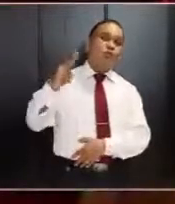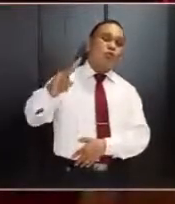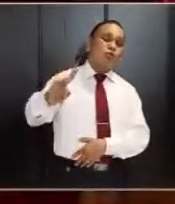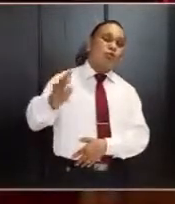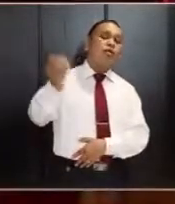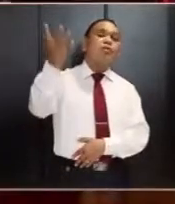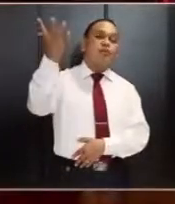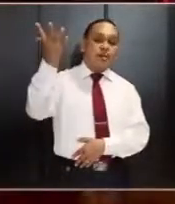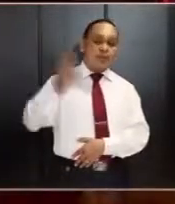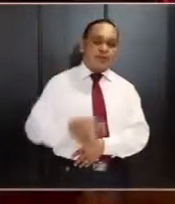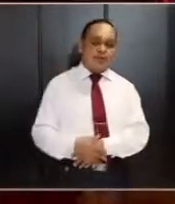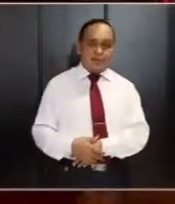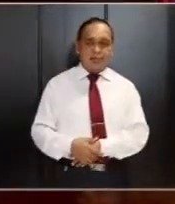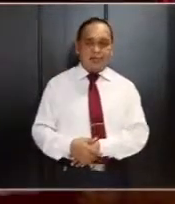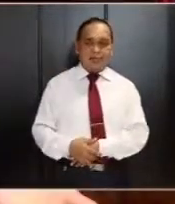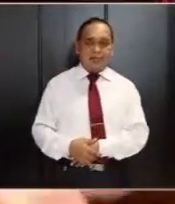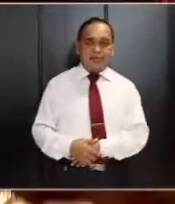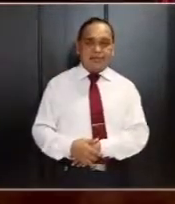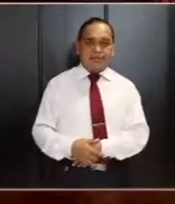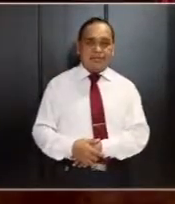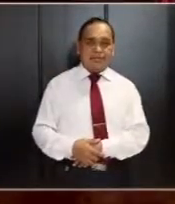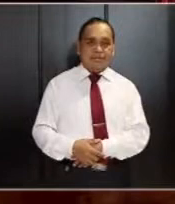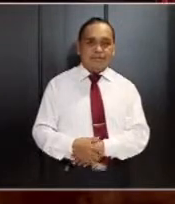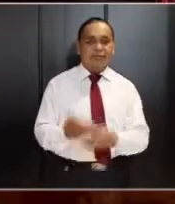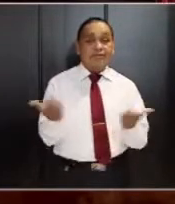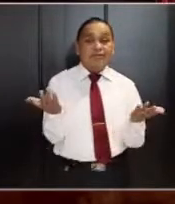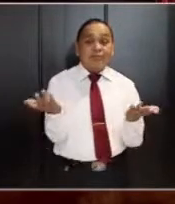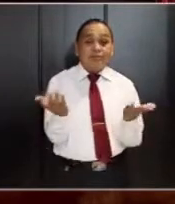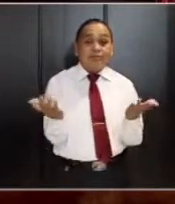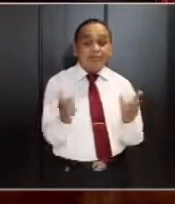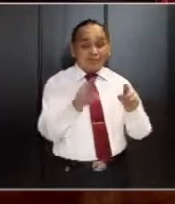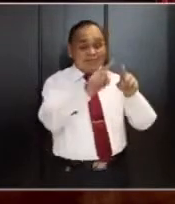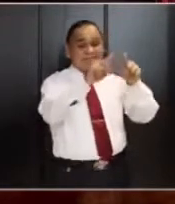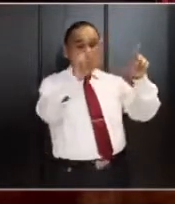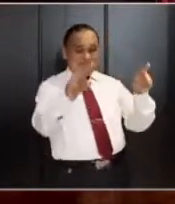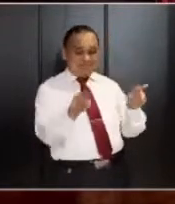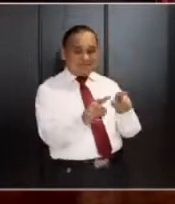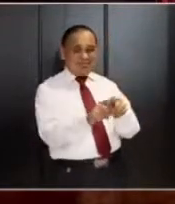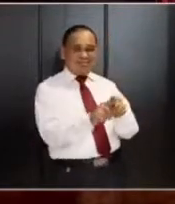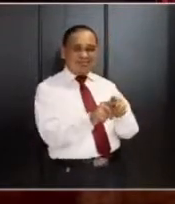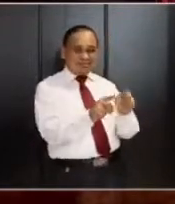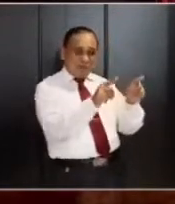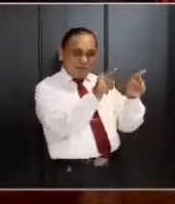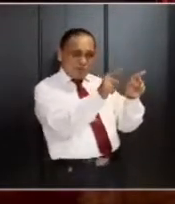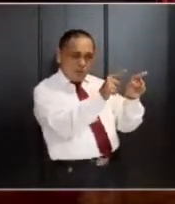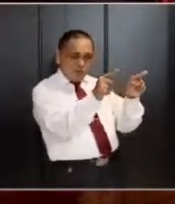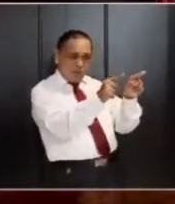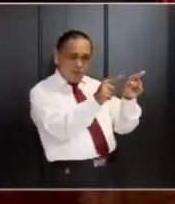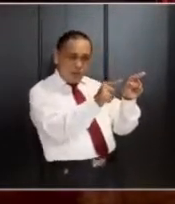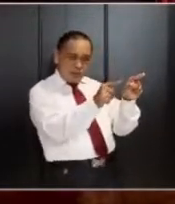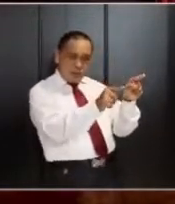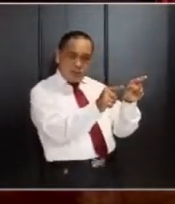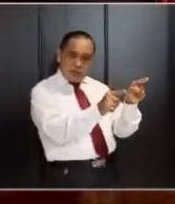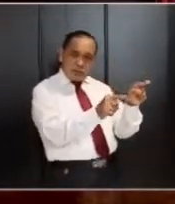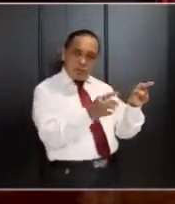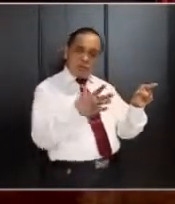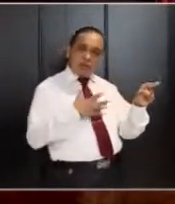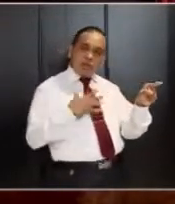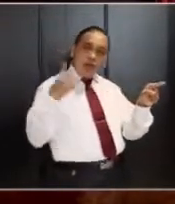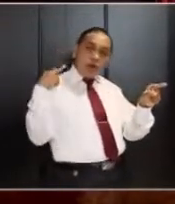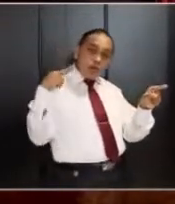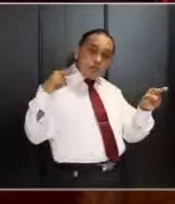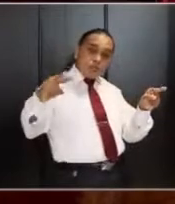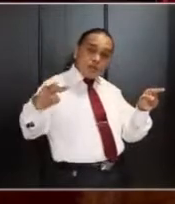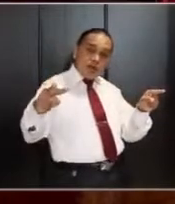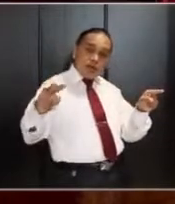digo, oigan, pues si quieras el ábaco que lo usen, porque imagínense los que pusieron los viajes que dicen que yo he hecho